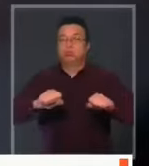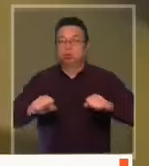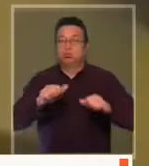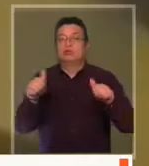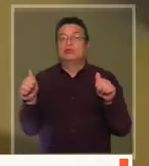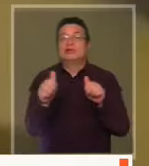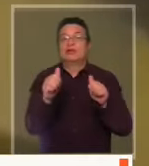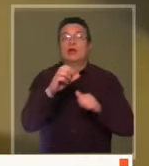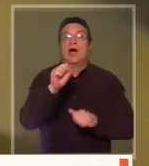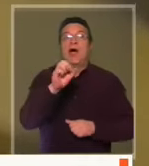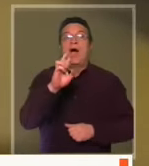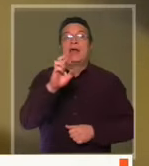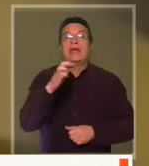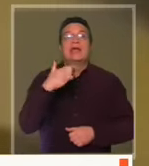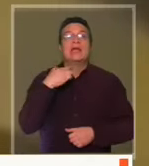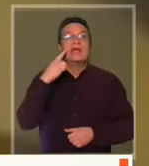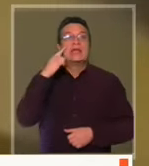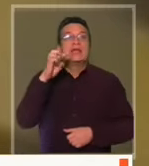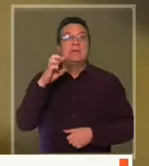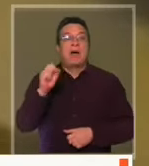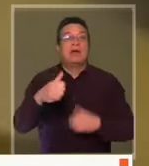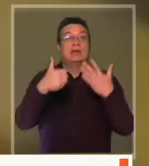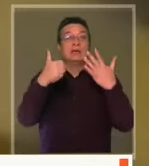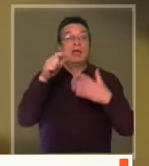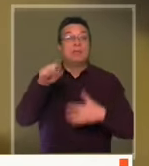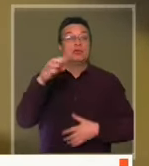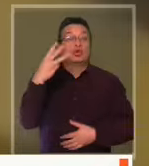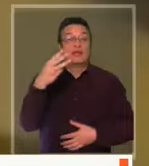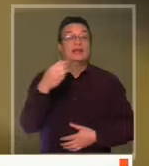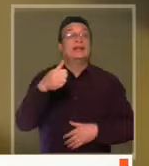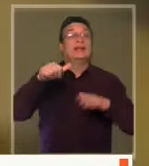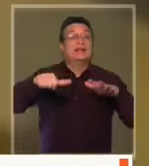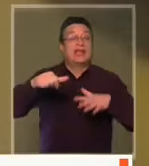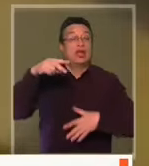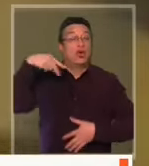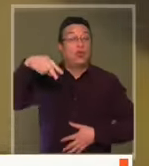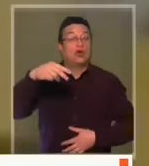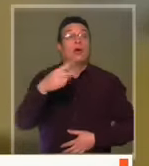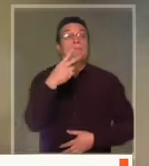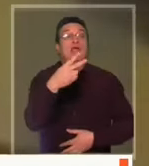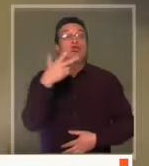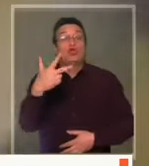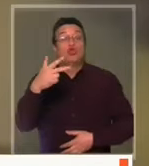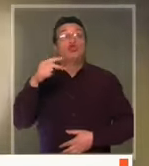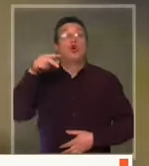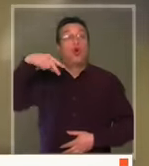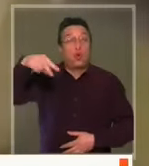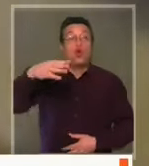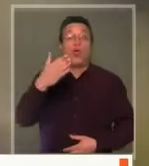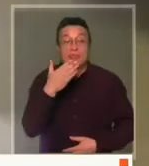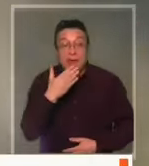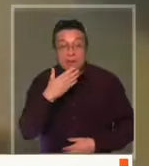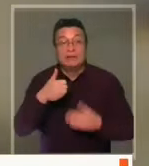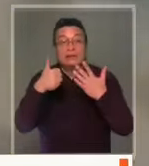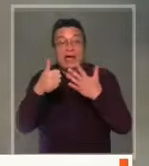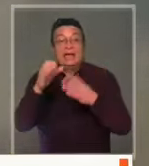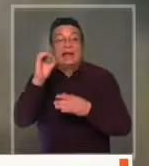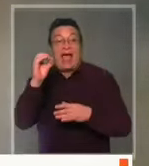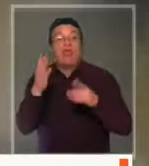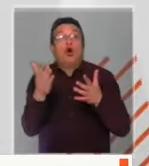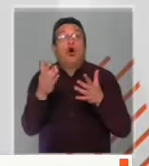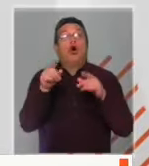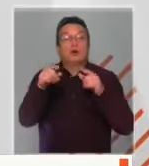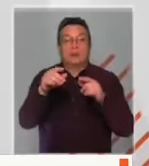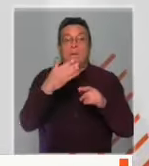Arequipa, 6.3 grados el 16 de junio y 7 grados el 28 de junio, según el Instituto Geofísico del